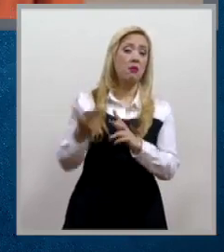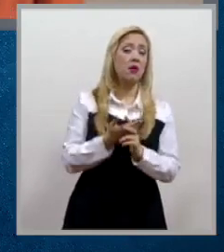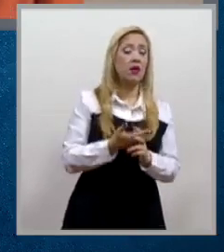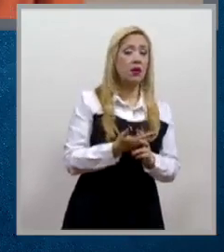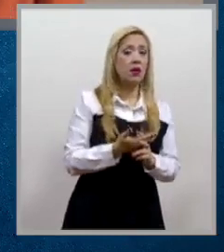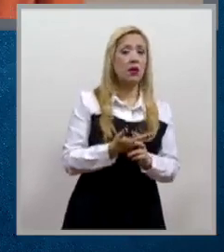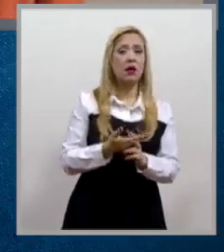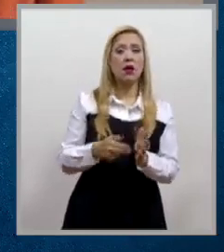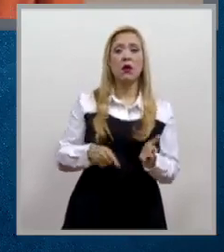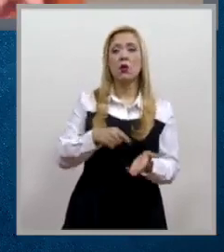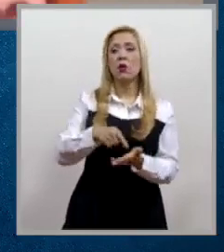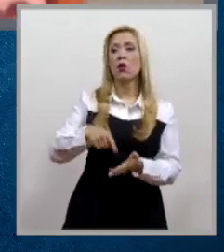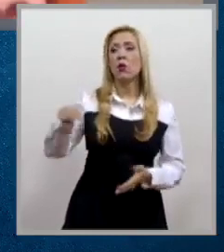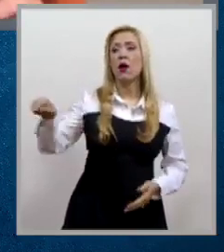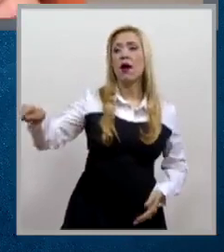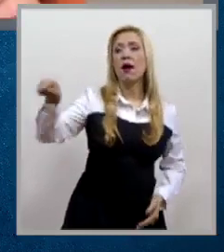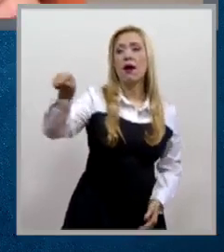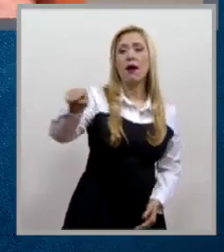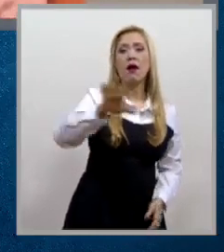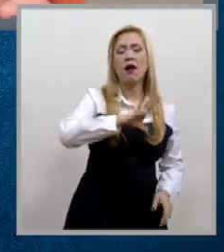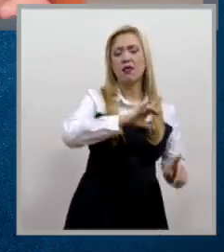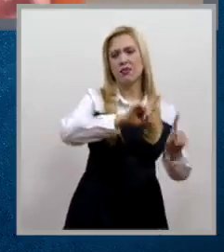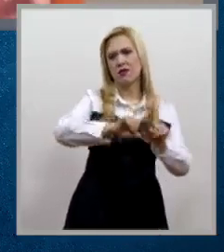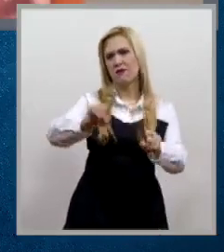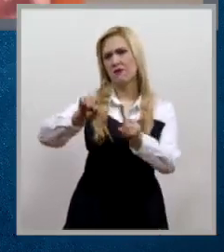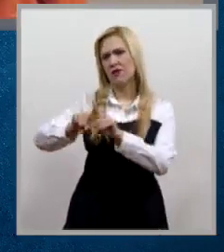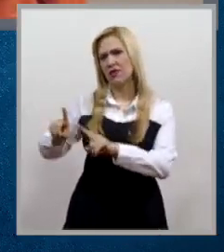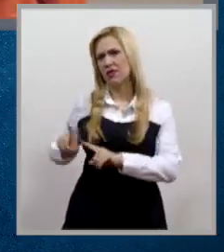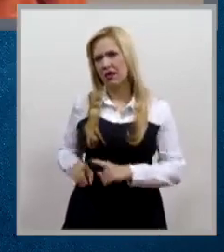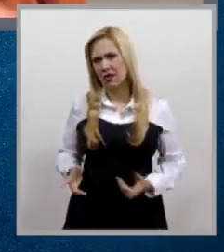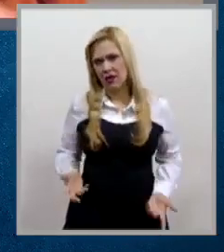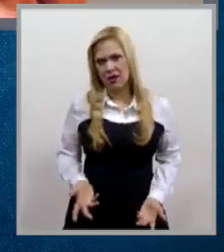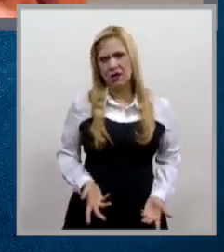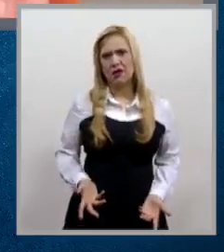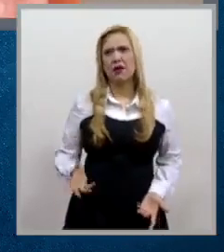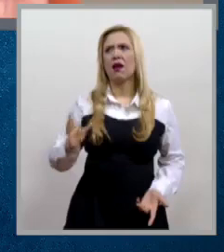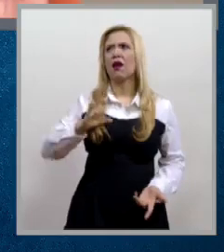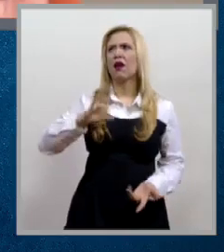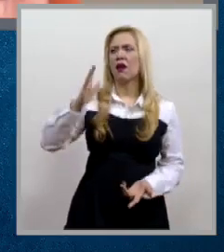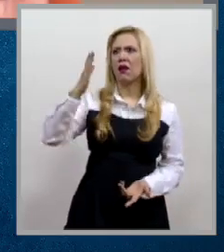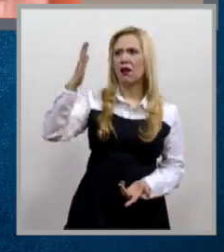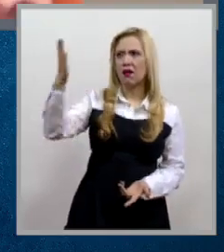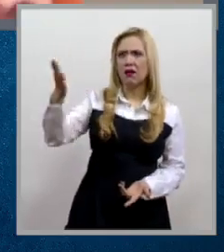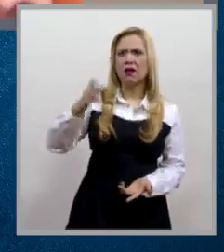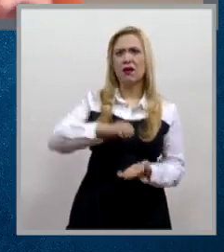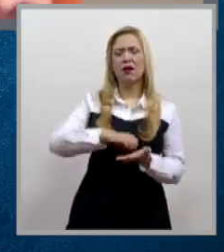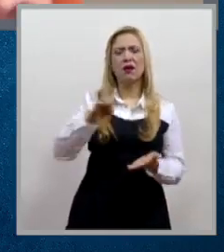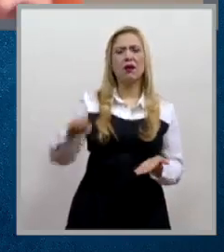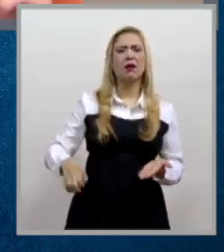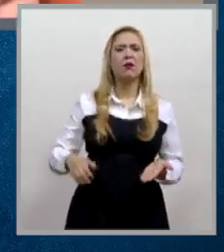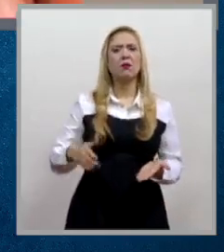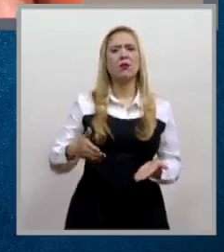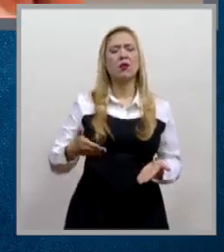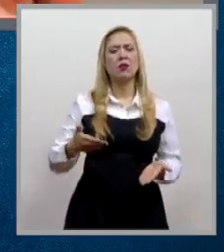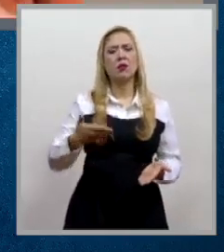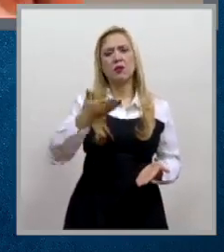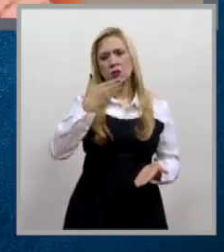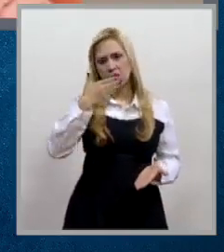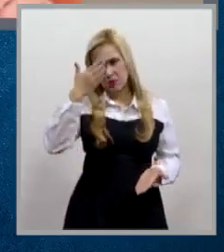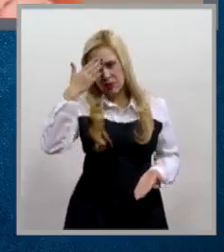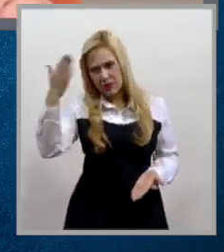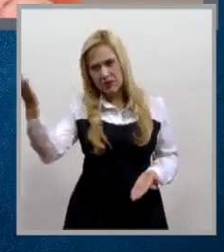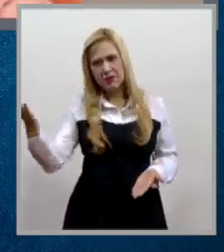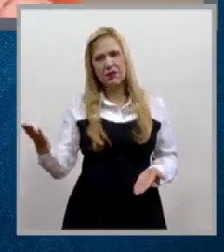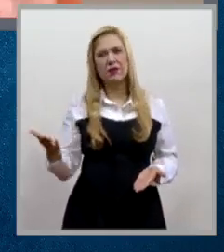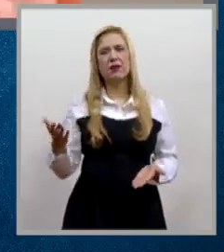territorio son varios, ¿no? Tenemos las instituciones, tenemos el medio ambiente, tenemos